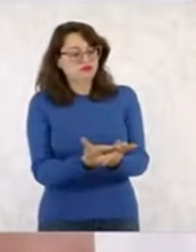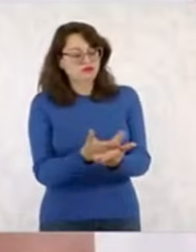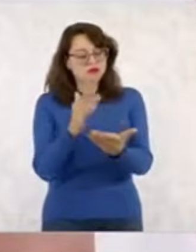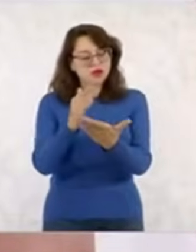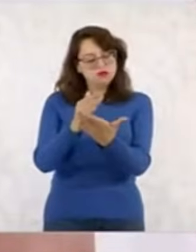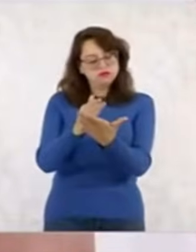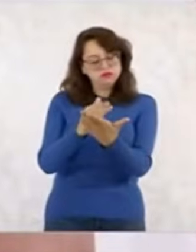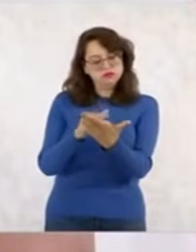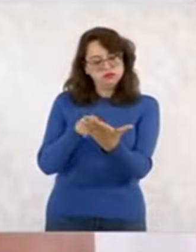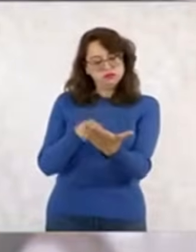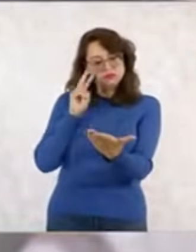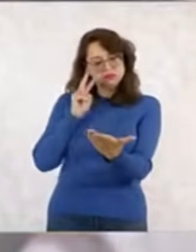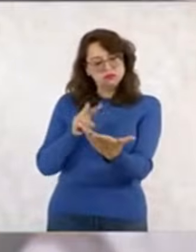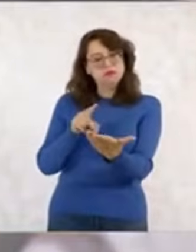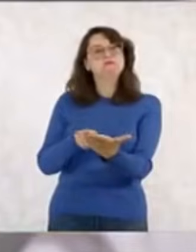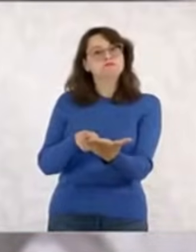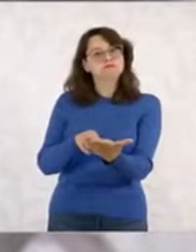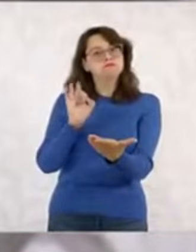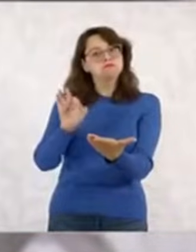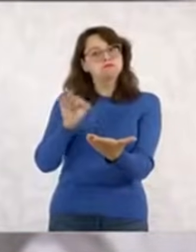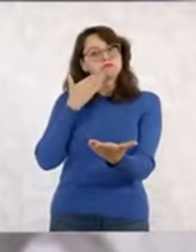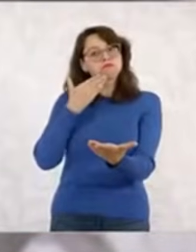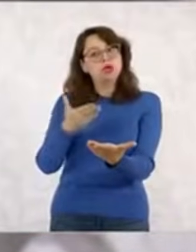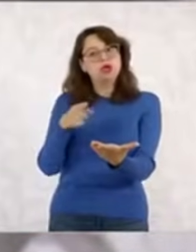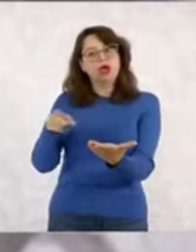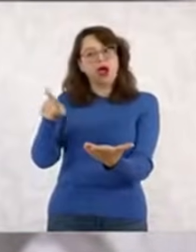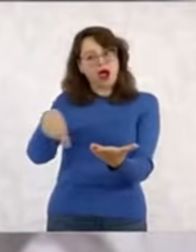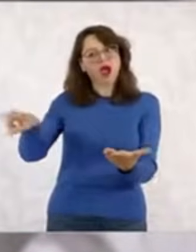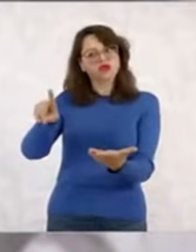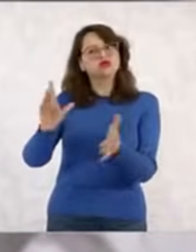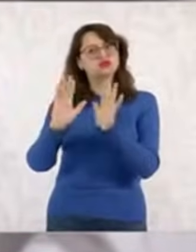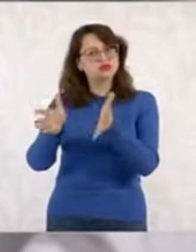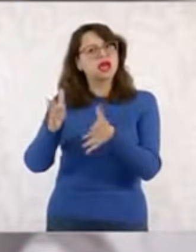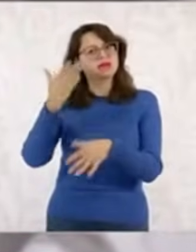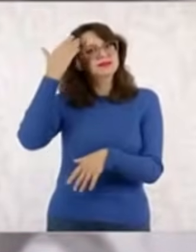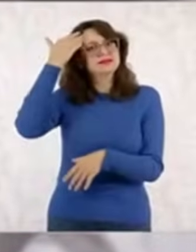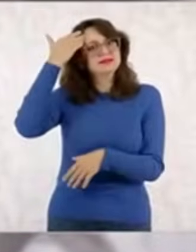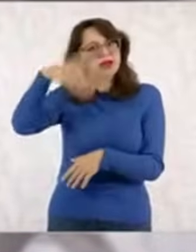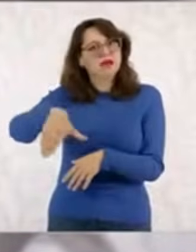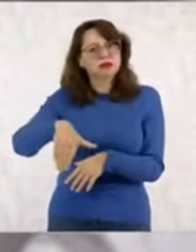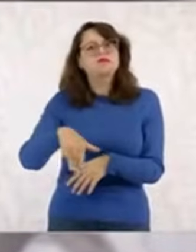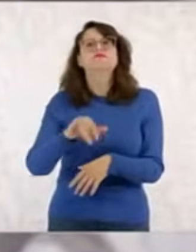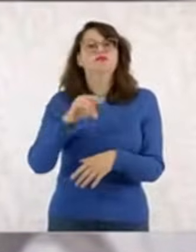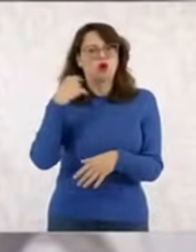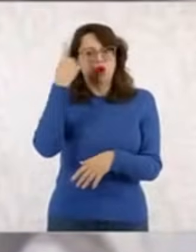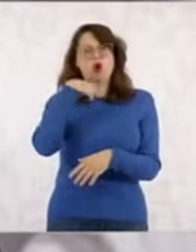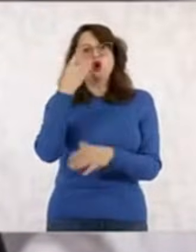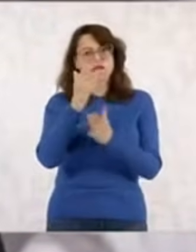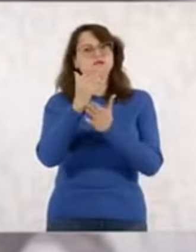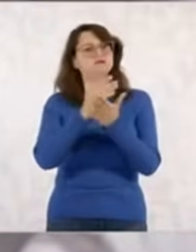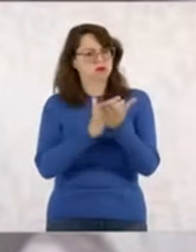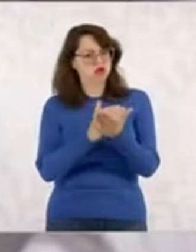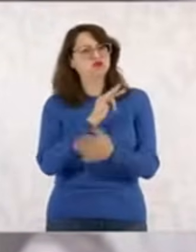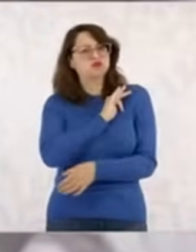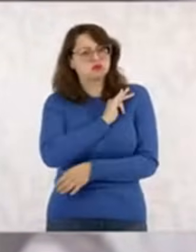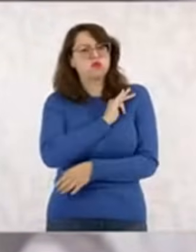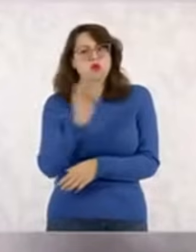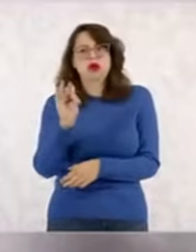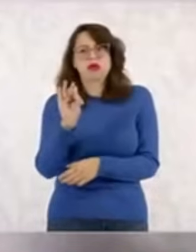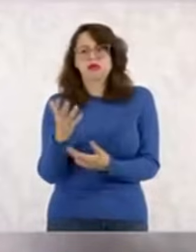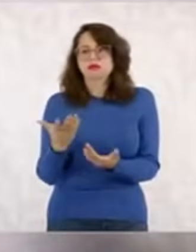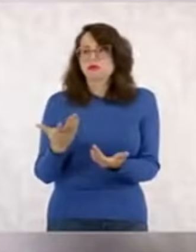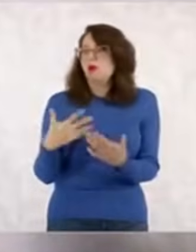solidez, ya trabajos muy claros sobre cómo lograr este aspecto, el de la implementación de